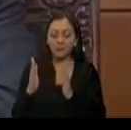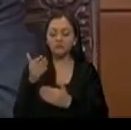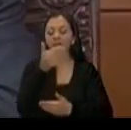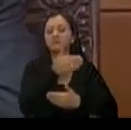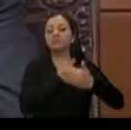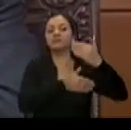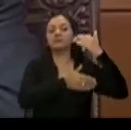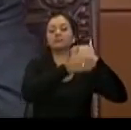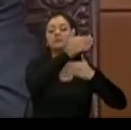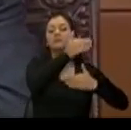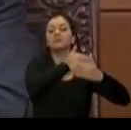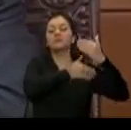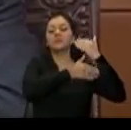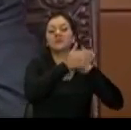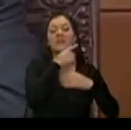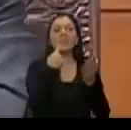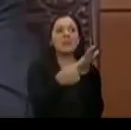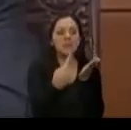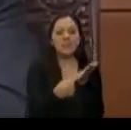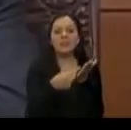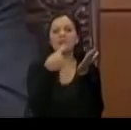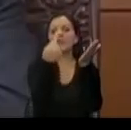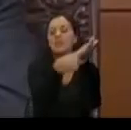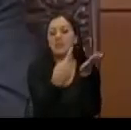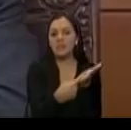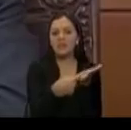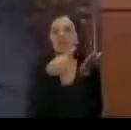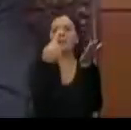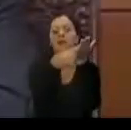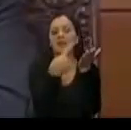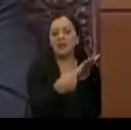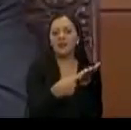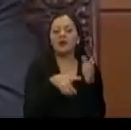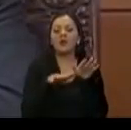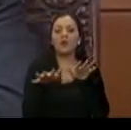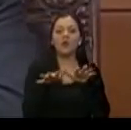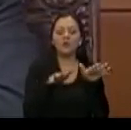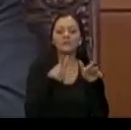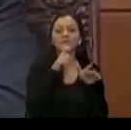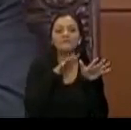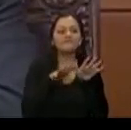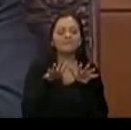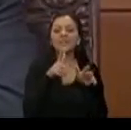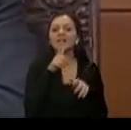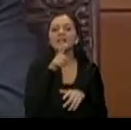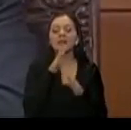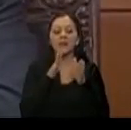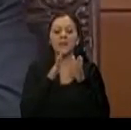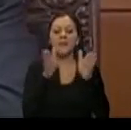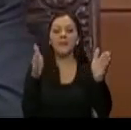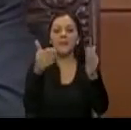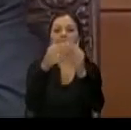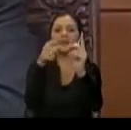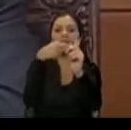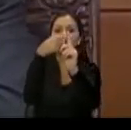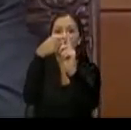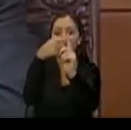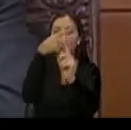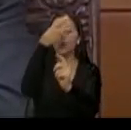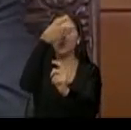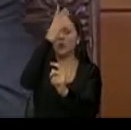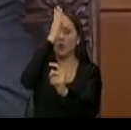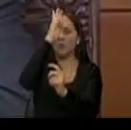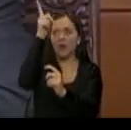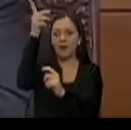tiempo atrás venimos realizando en coordinación con las avanzadas del Vaticano y con la